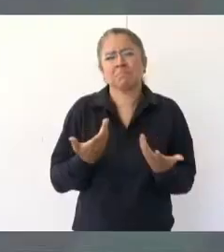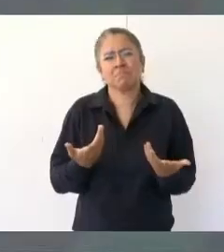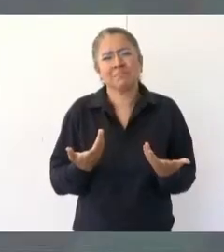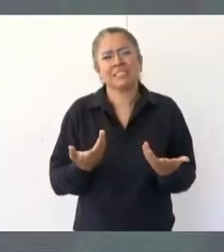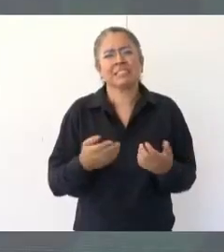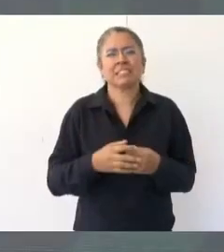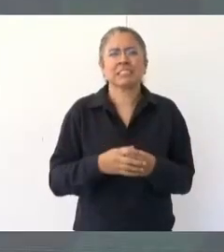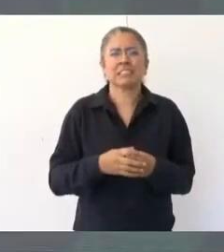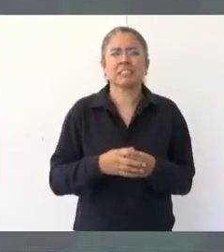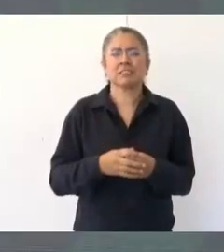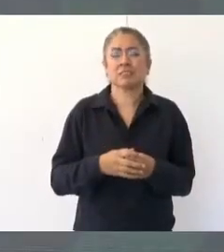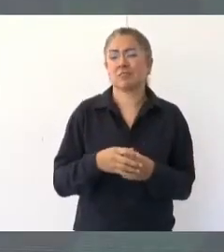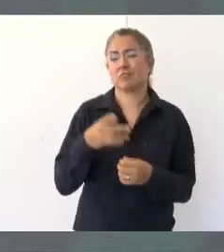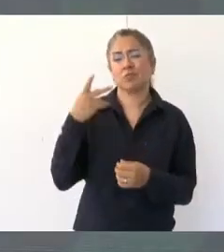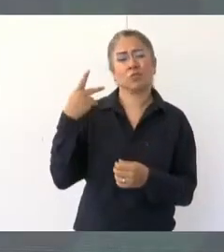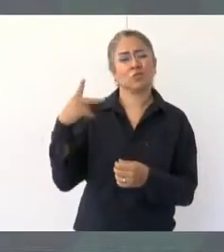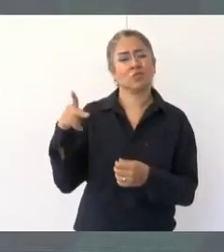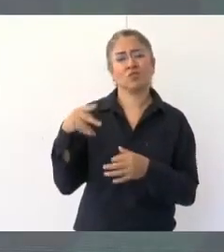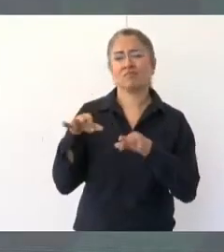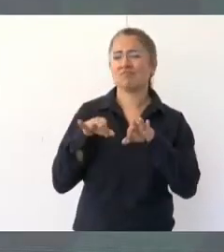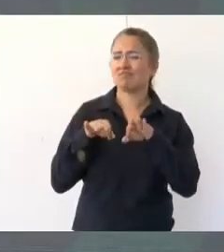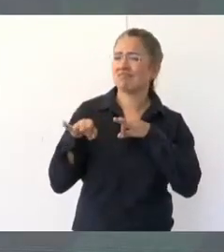de la actuación